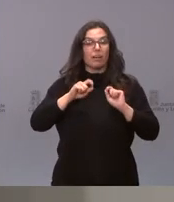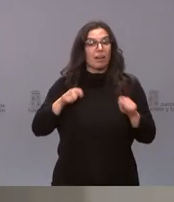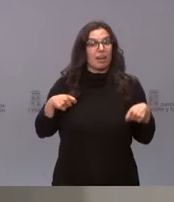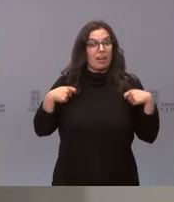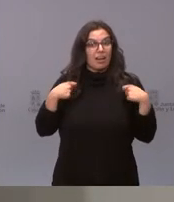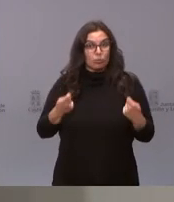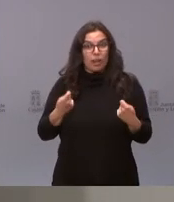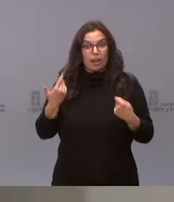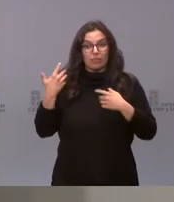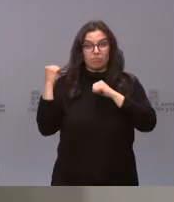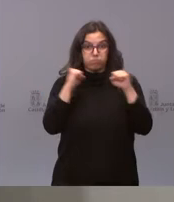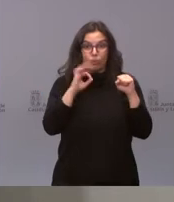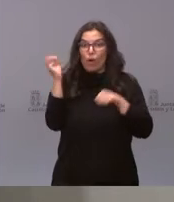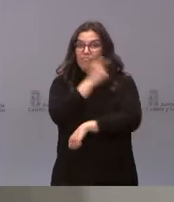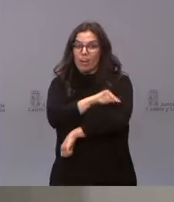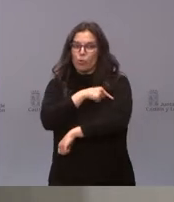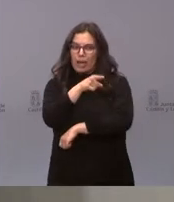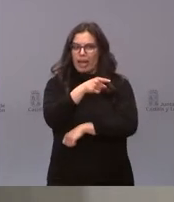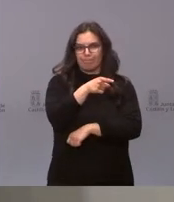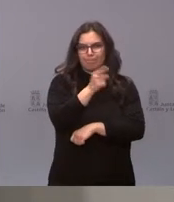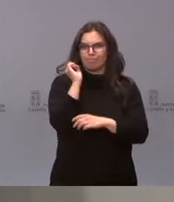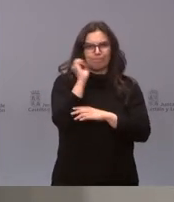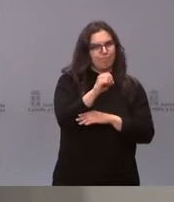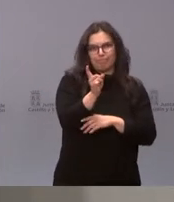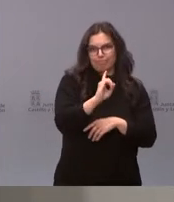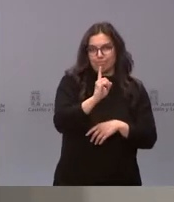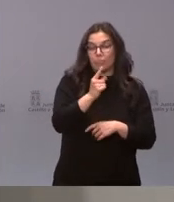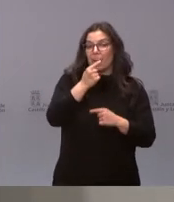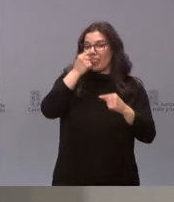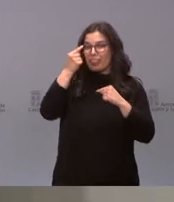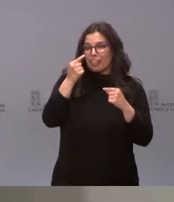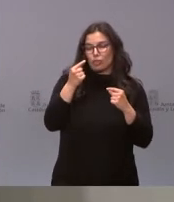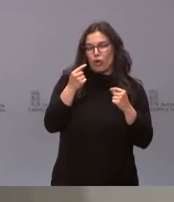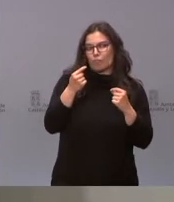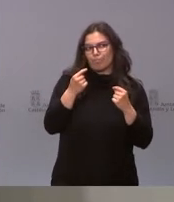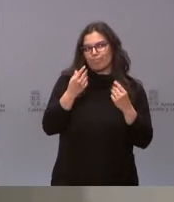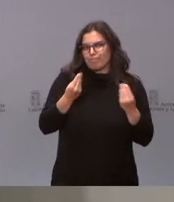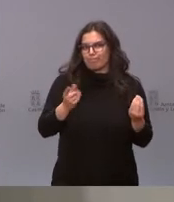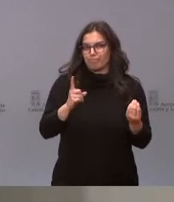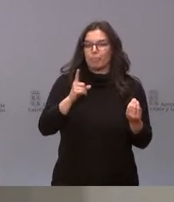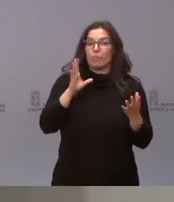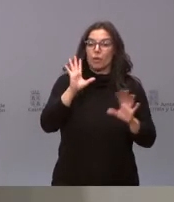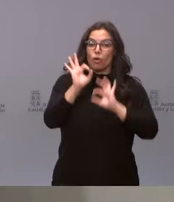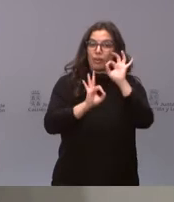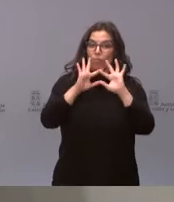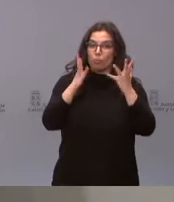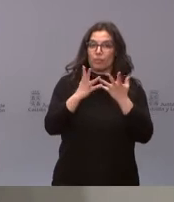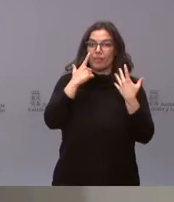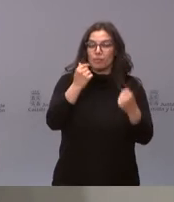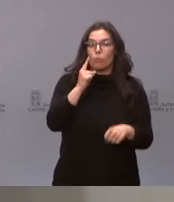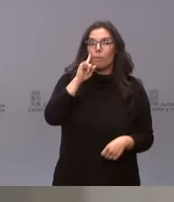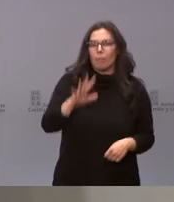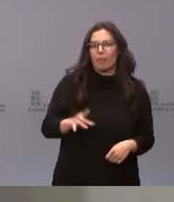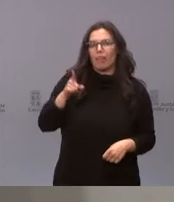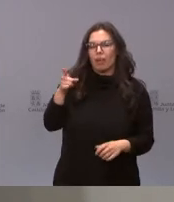o por vacunación los datos de los que se dispone son escasos pero la organización mundial de la salud parece respaldar la